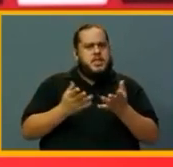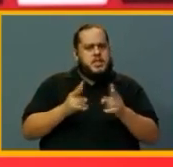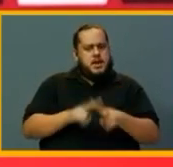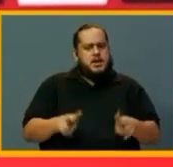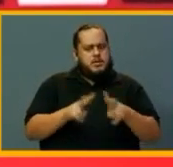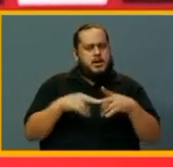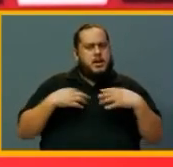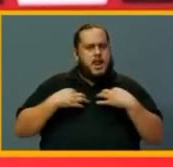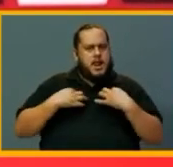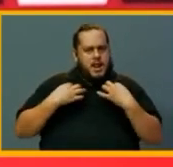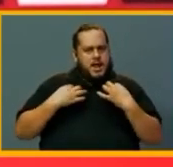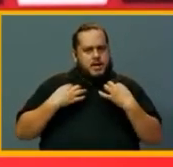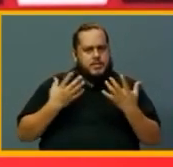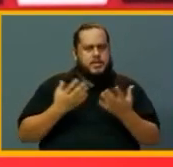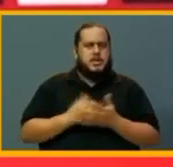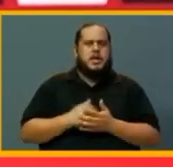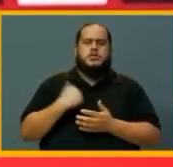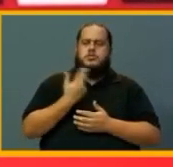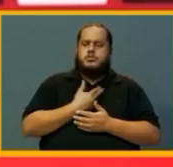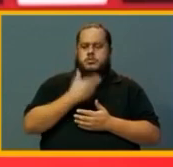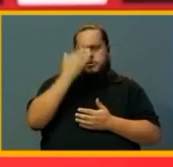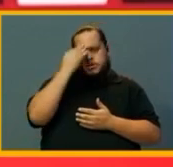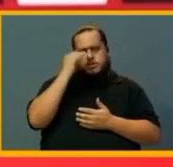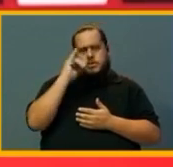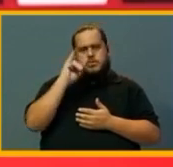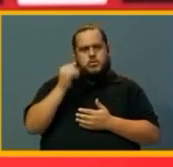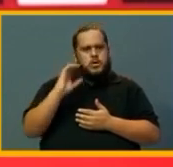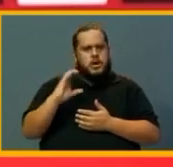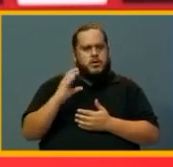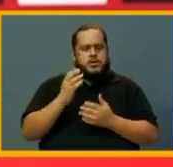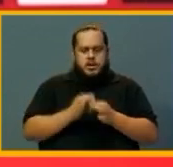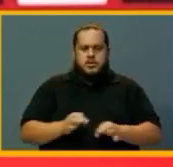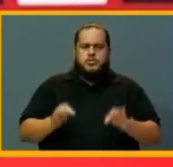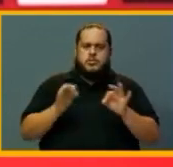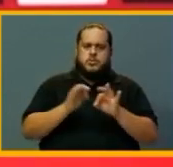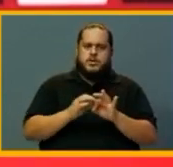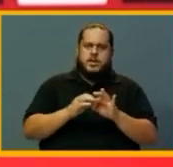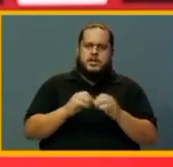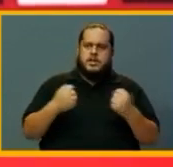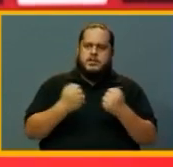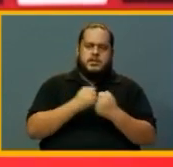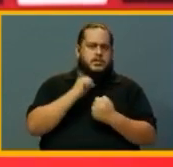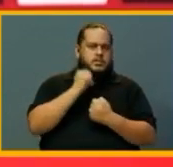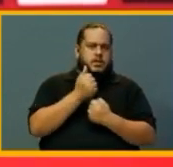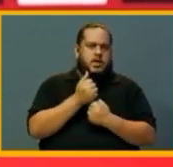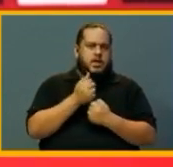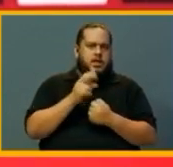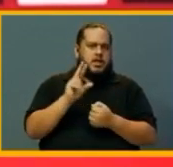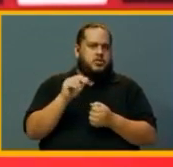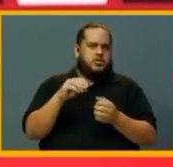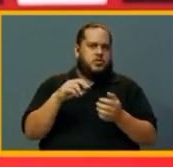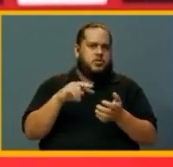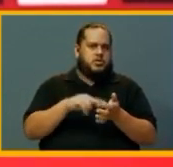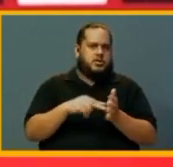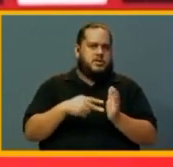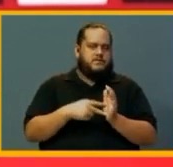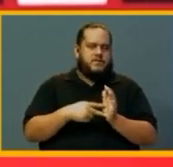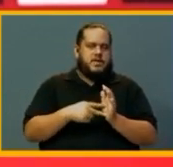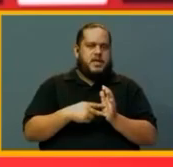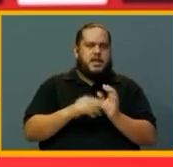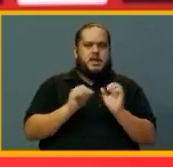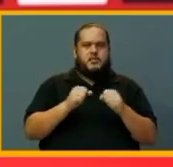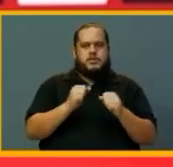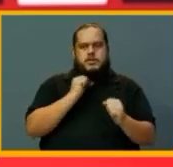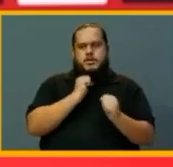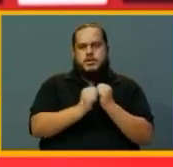puesta. Nosotros sabemos, Juan Carlos, que es muy importante el partido de mañana, aunque no signifique la posibilidad de pasar.